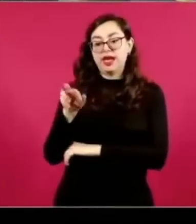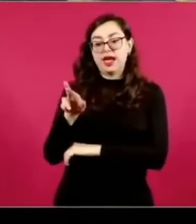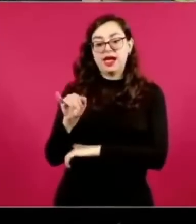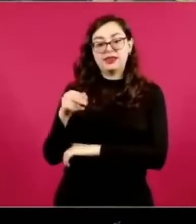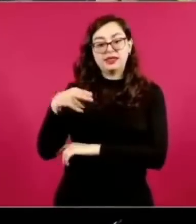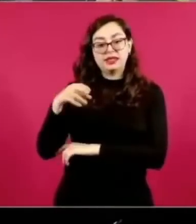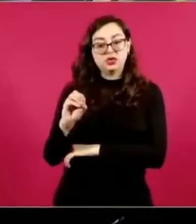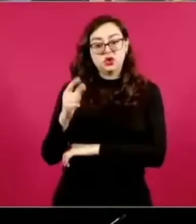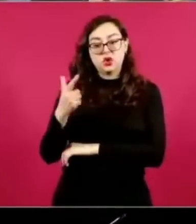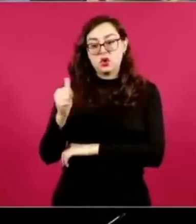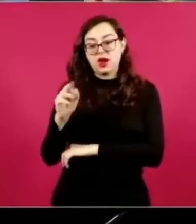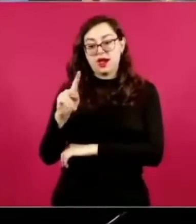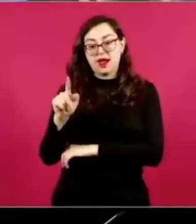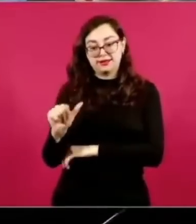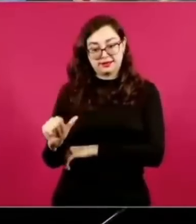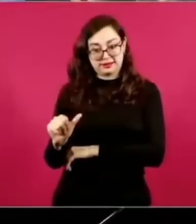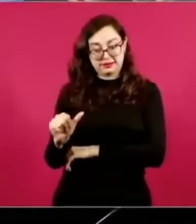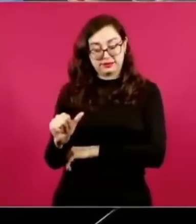que fue un periodista